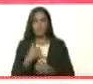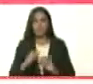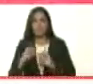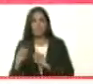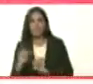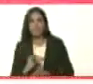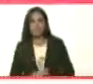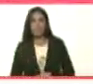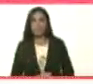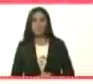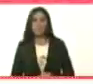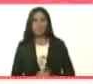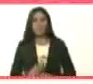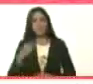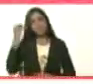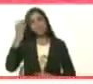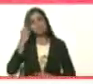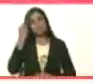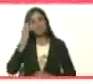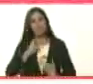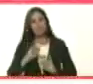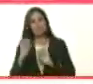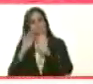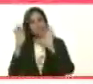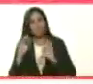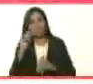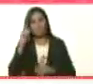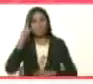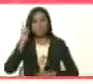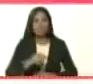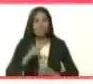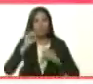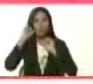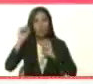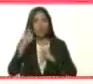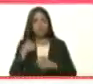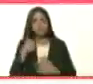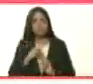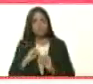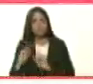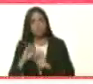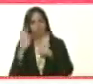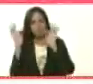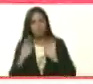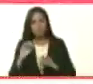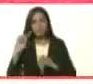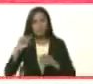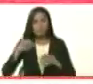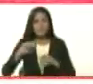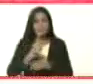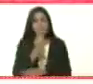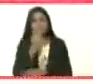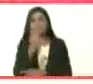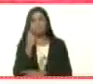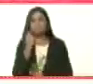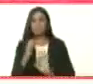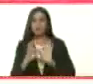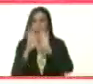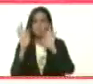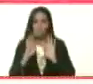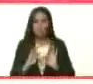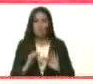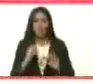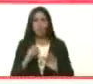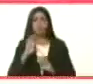han sido pensados y deben lograr ser el principal instrumento